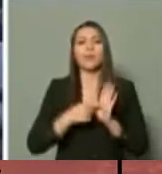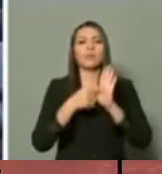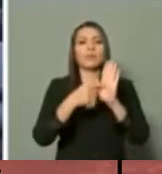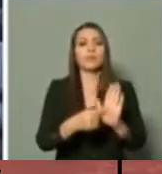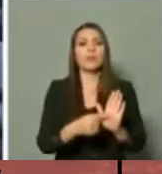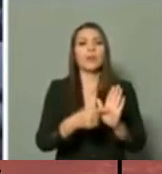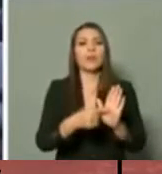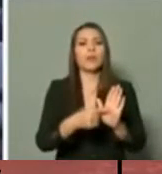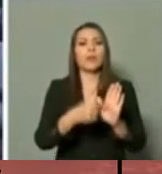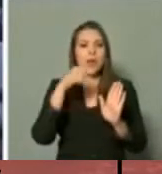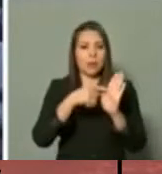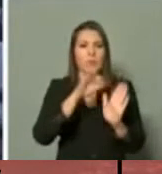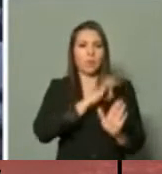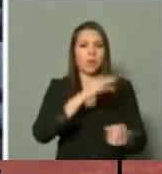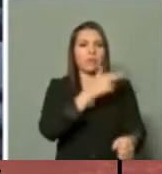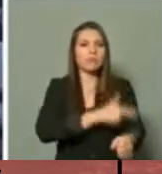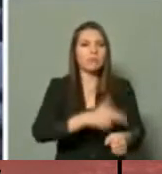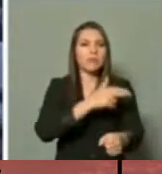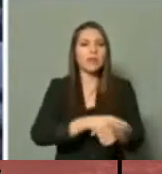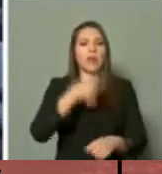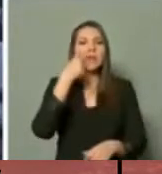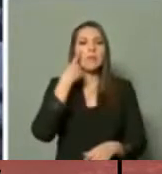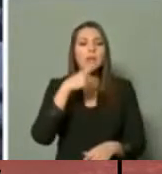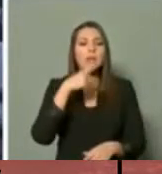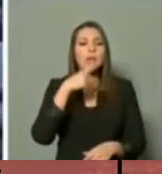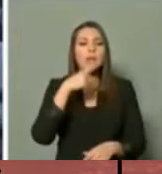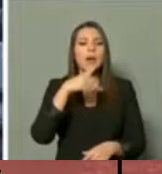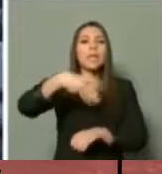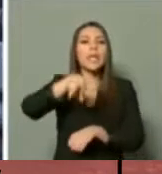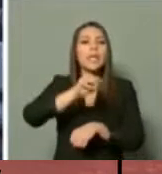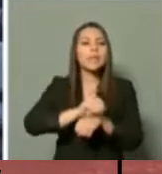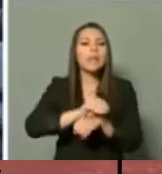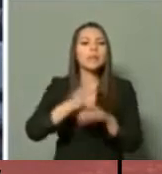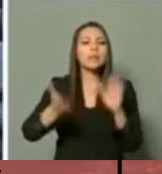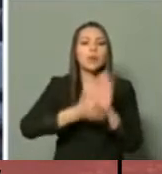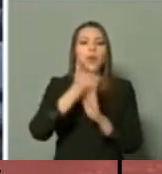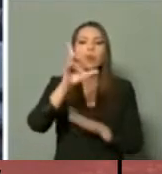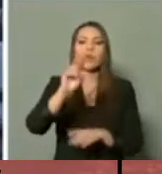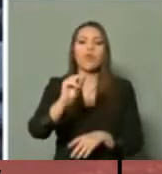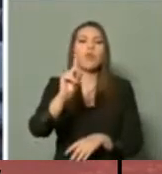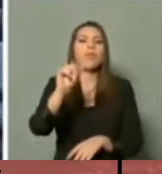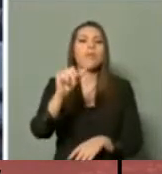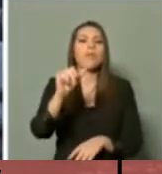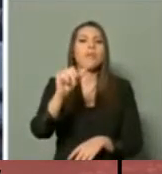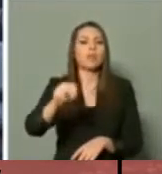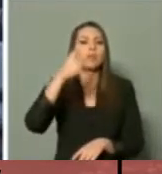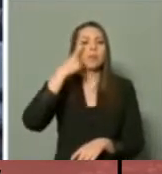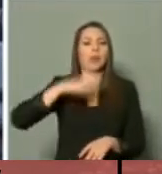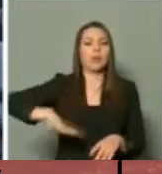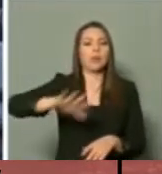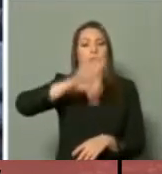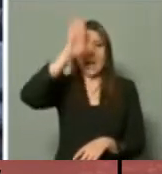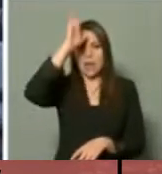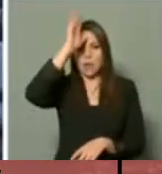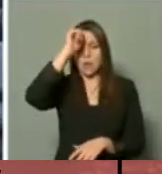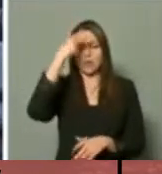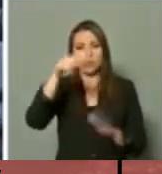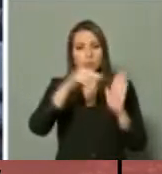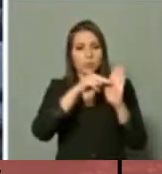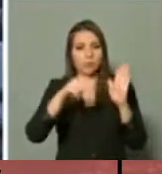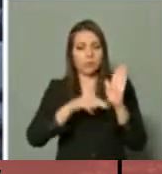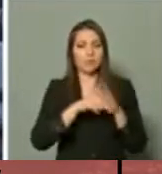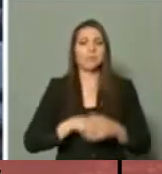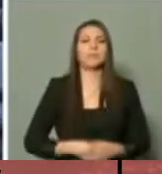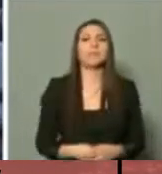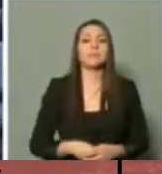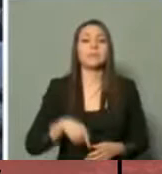el cambio de uso de suelo sin afectar el entorno, conforme a las normas establecidas. Por otra parte, debido a que la Ciudad de México